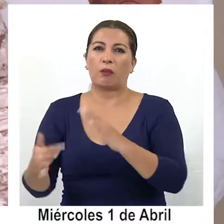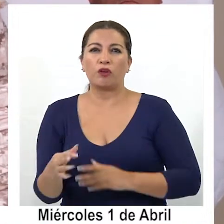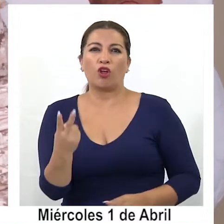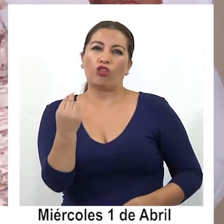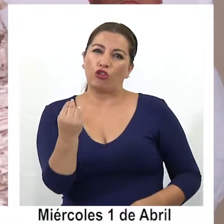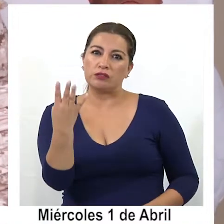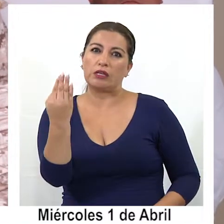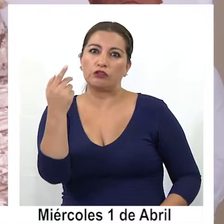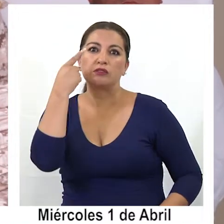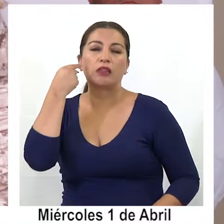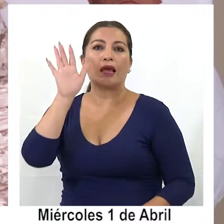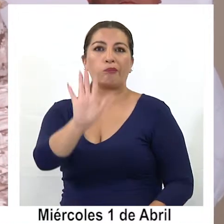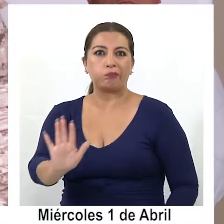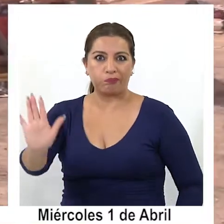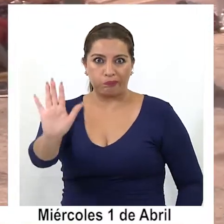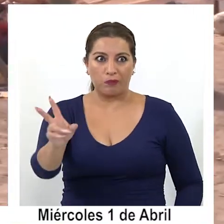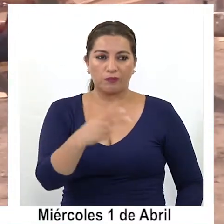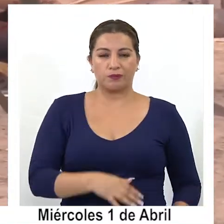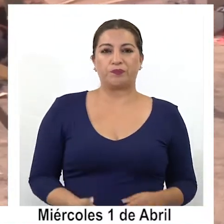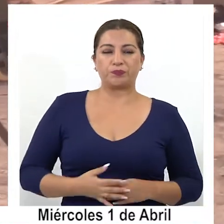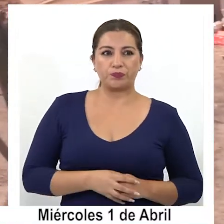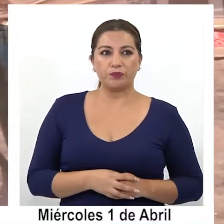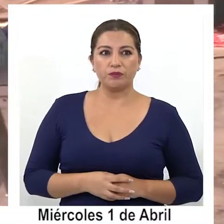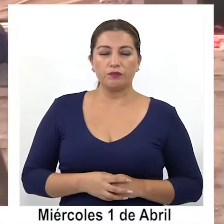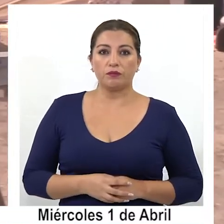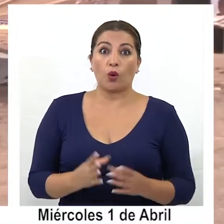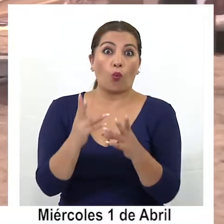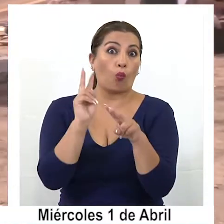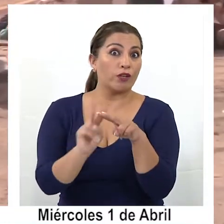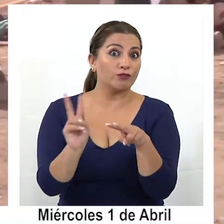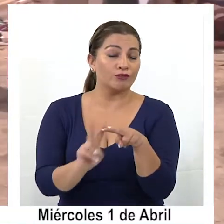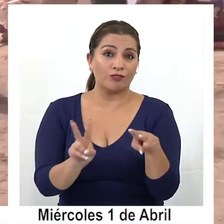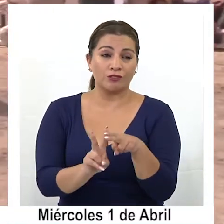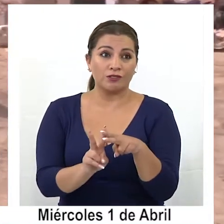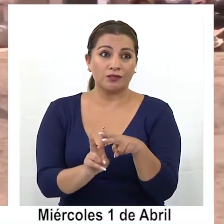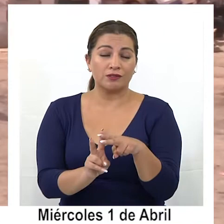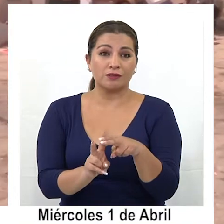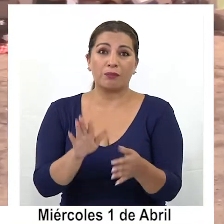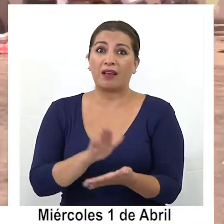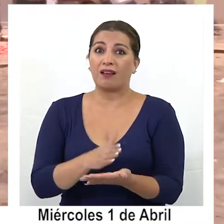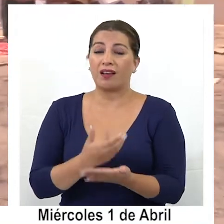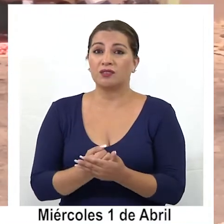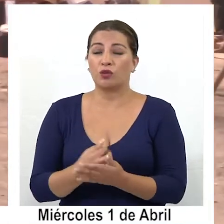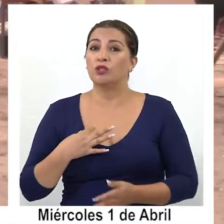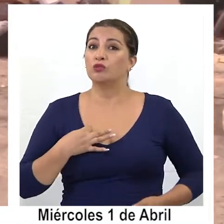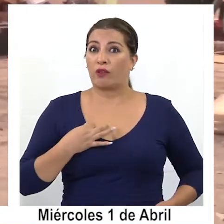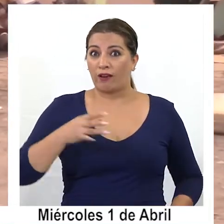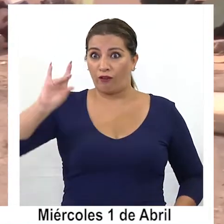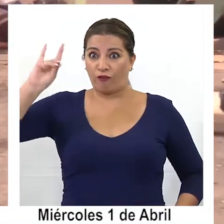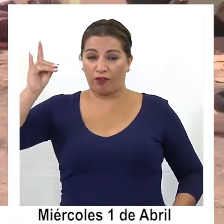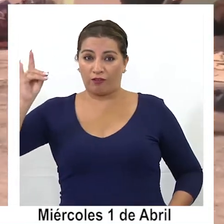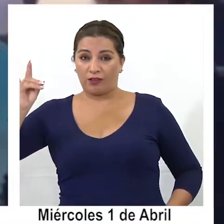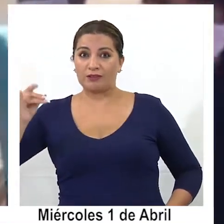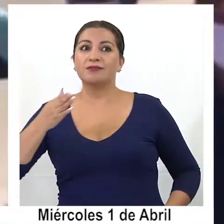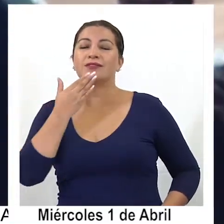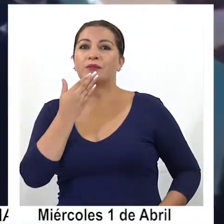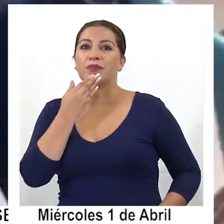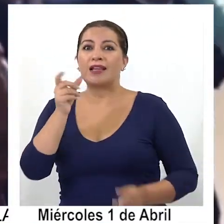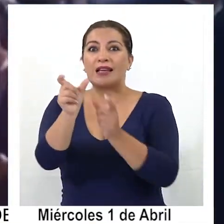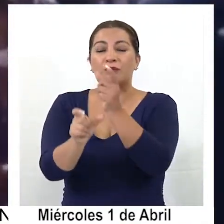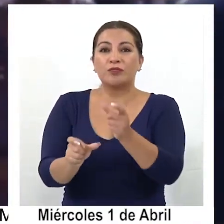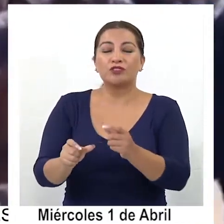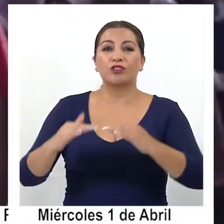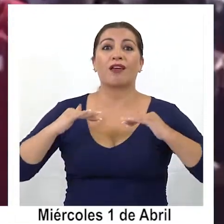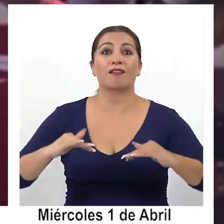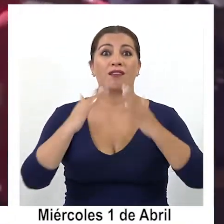12 y 14 días. Tenemos la esperanza que... Una solución para evitar que la salud tanto de los ciudadanos bolivianos como de los habitantes de